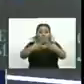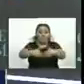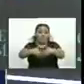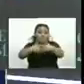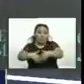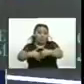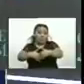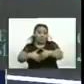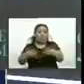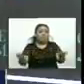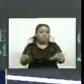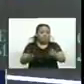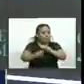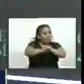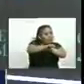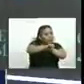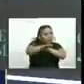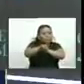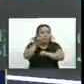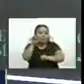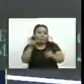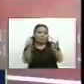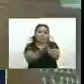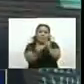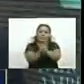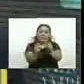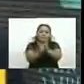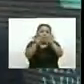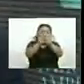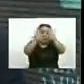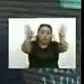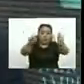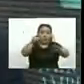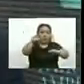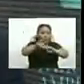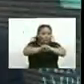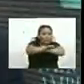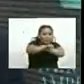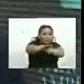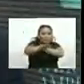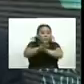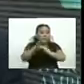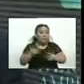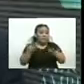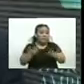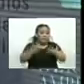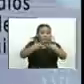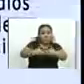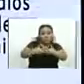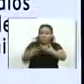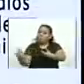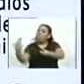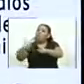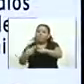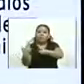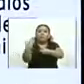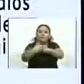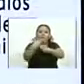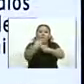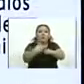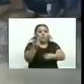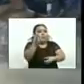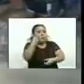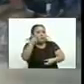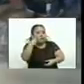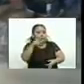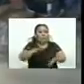están llevando ese mensaje de que hay un problema y es un problema en general. Con esta campaña, la empresa espera que otras se sumen a esos esfuerzos en el cuido